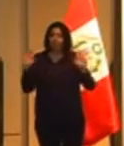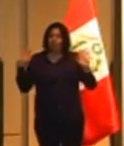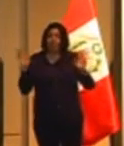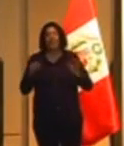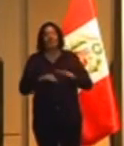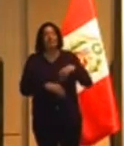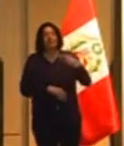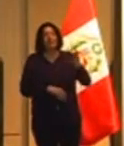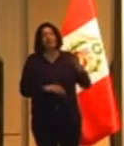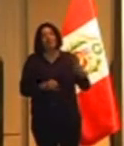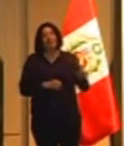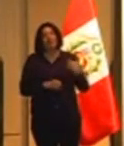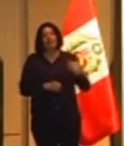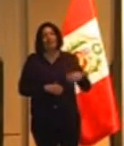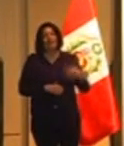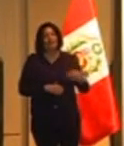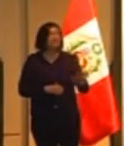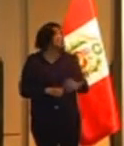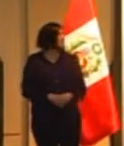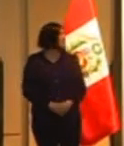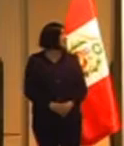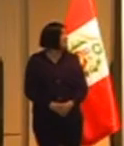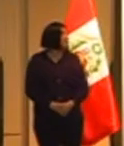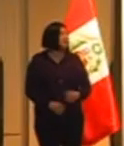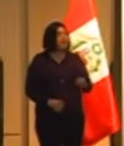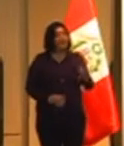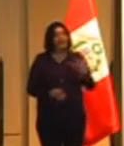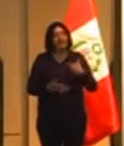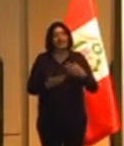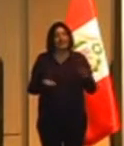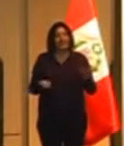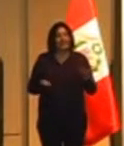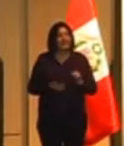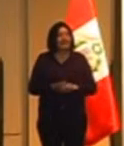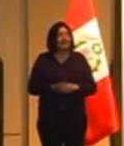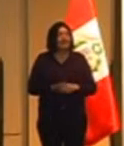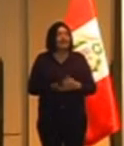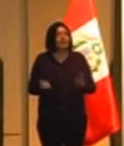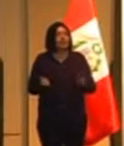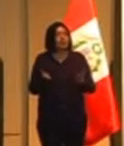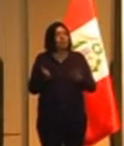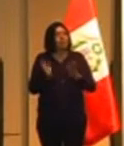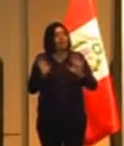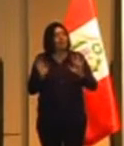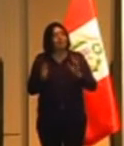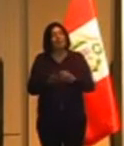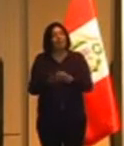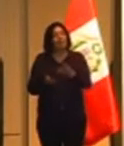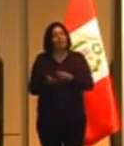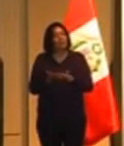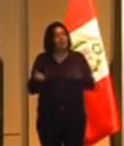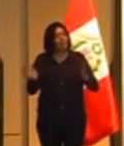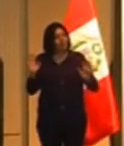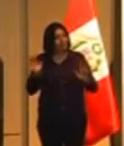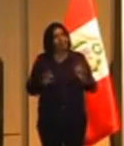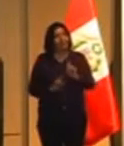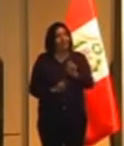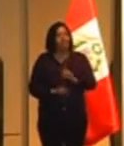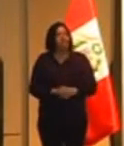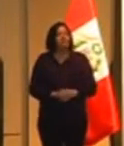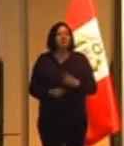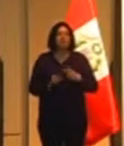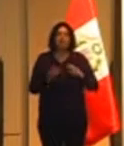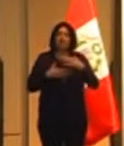después me van a decir que estoy propiciando la compra de ciertos productos. Pero fíjense